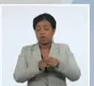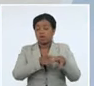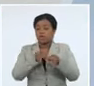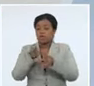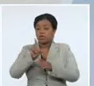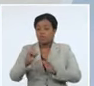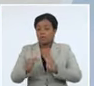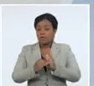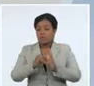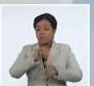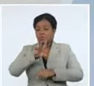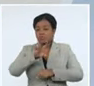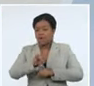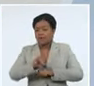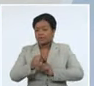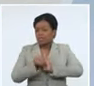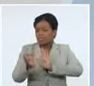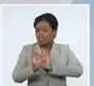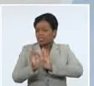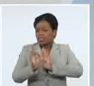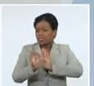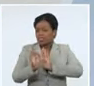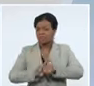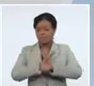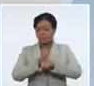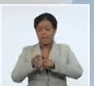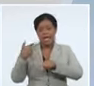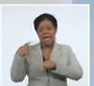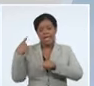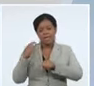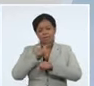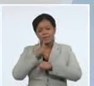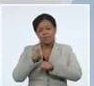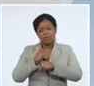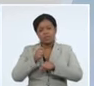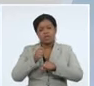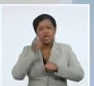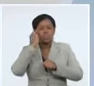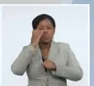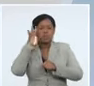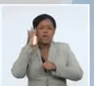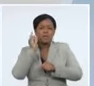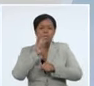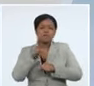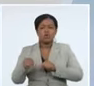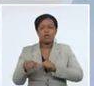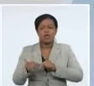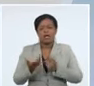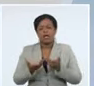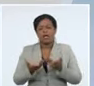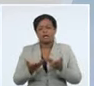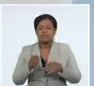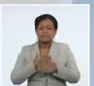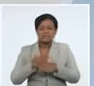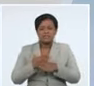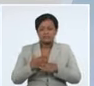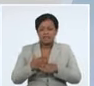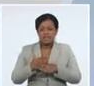9.950 sospechosos. Ayer me decían, ¿qué es lo que son los sospechosos? Realmente son personas que